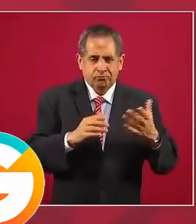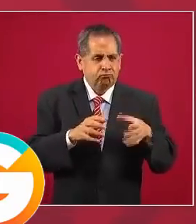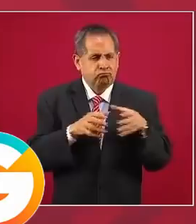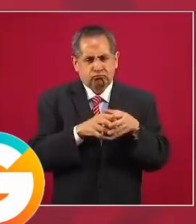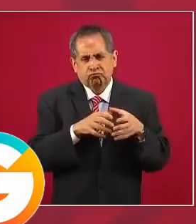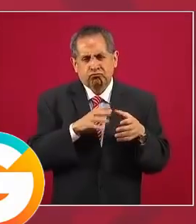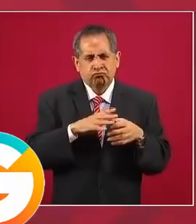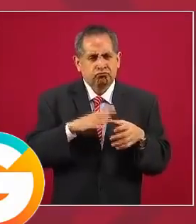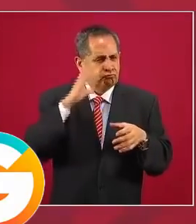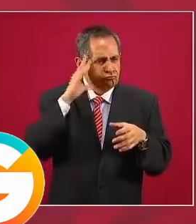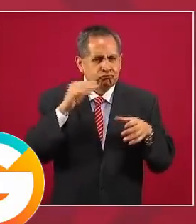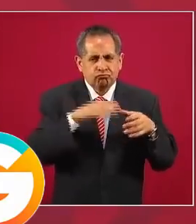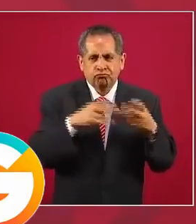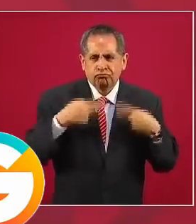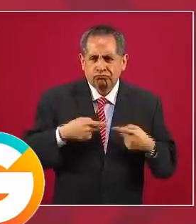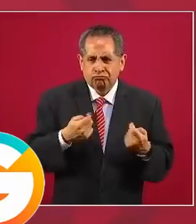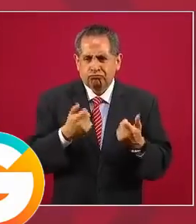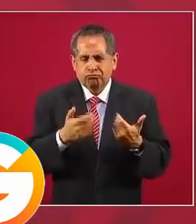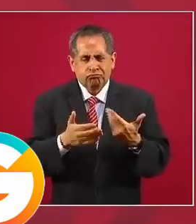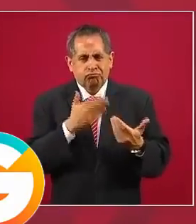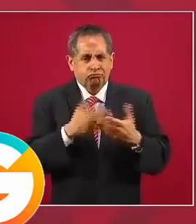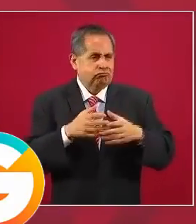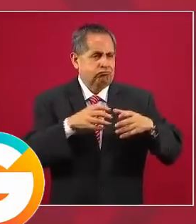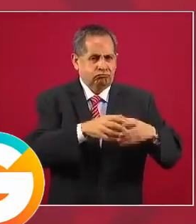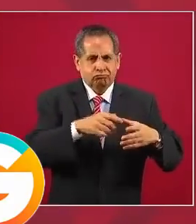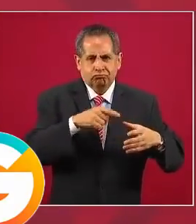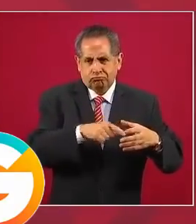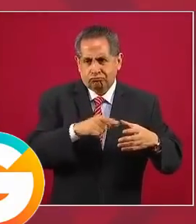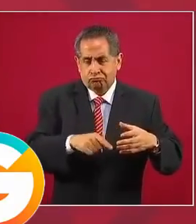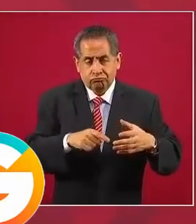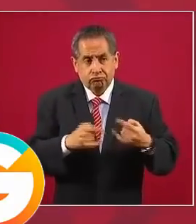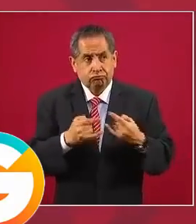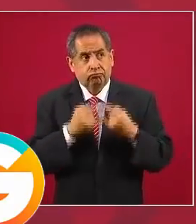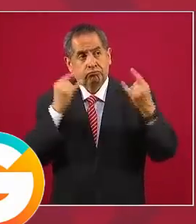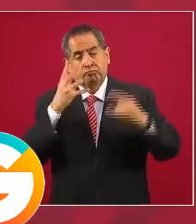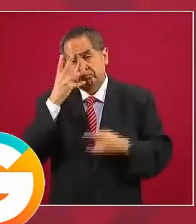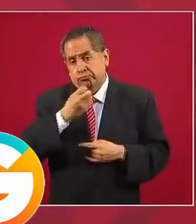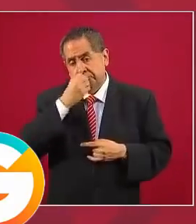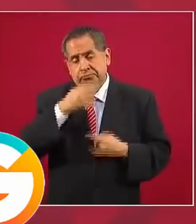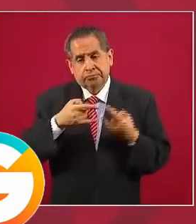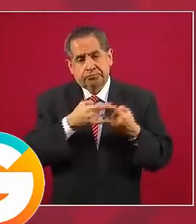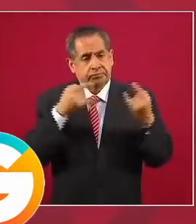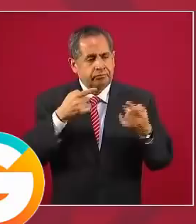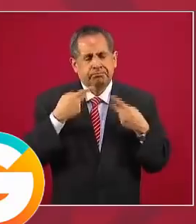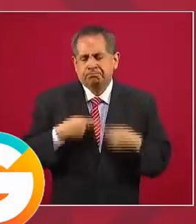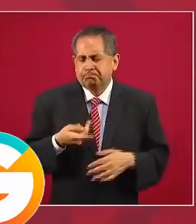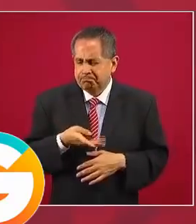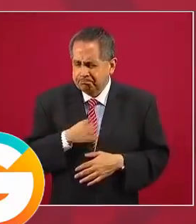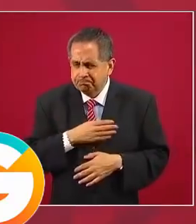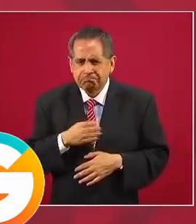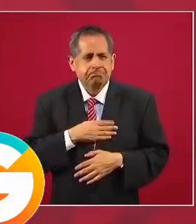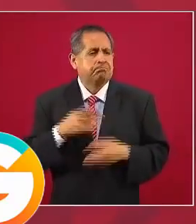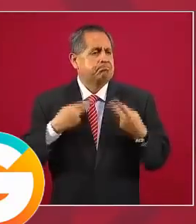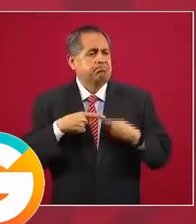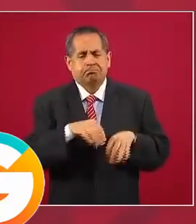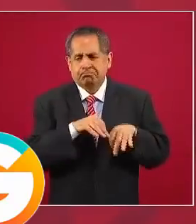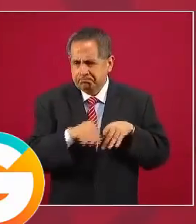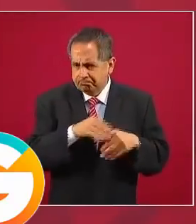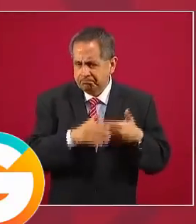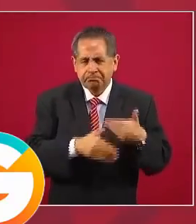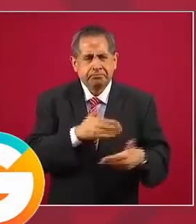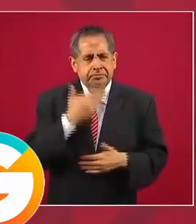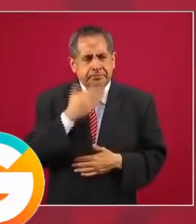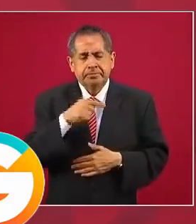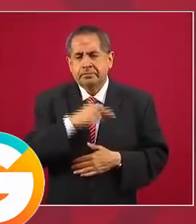pequeño, con poca población, desde luego un estado con mucha historia, con gente buena, con gente trabajadora,